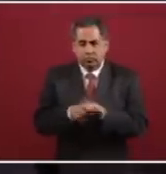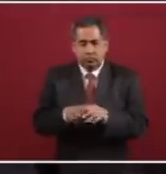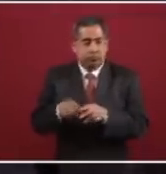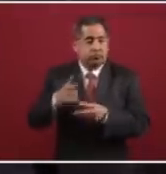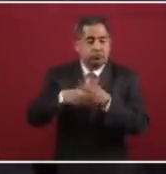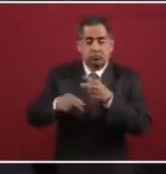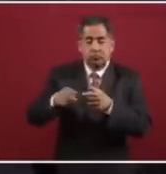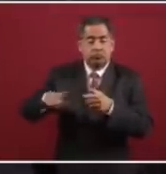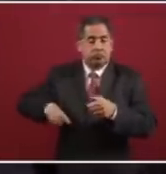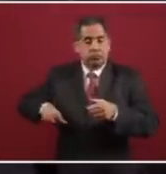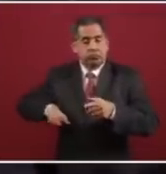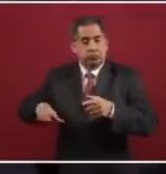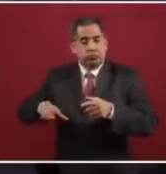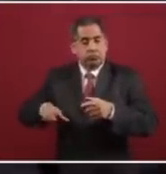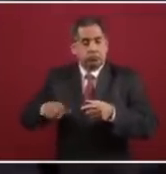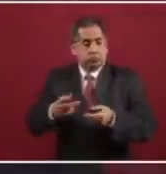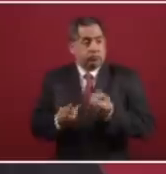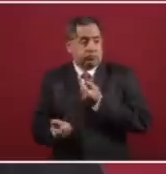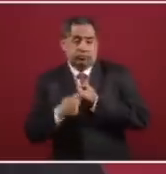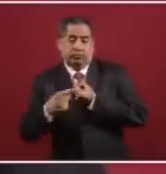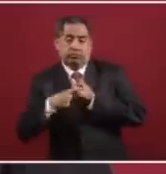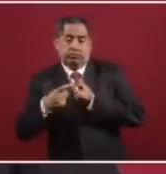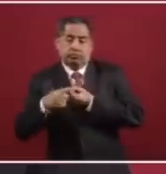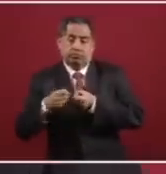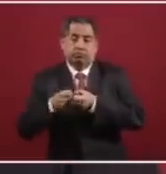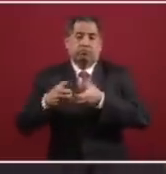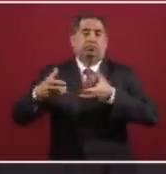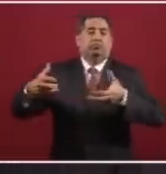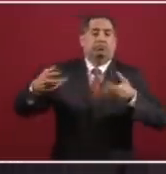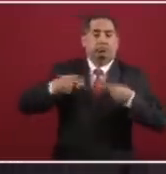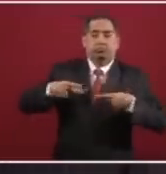agrandaron el aparato burocrático y crearon